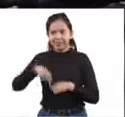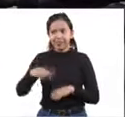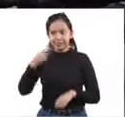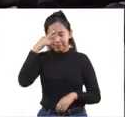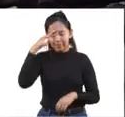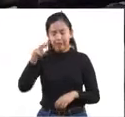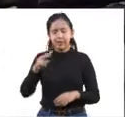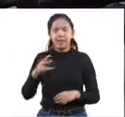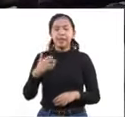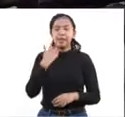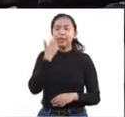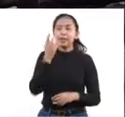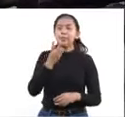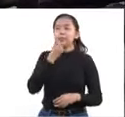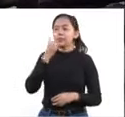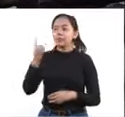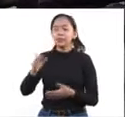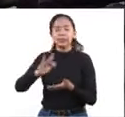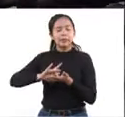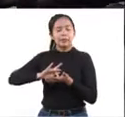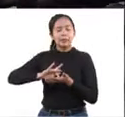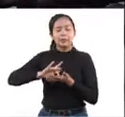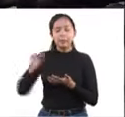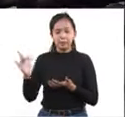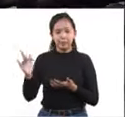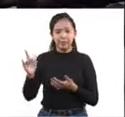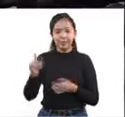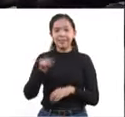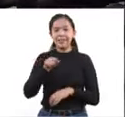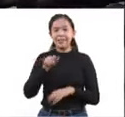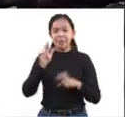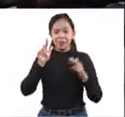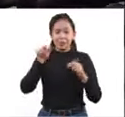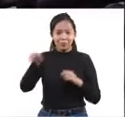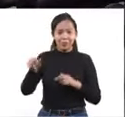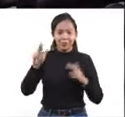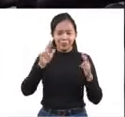agradecimiento al honor que nos está dando.